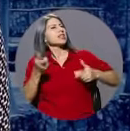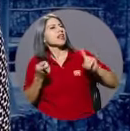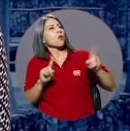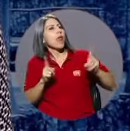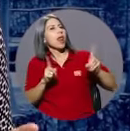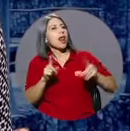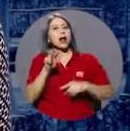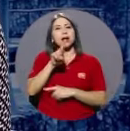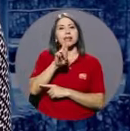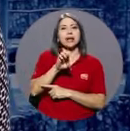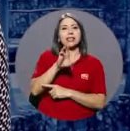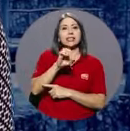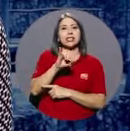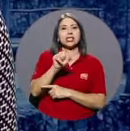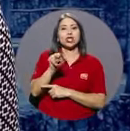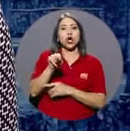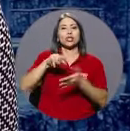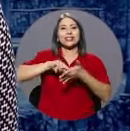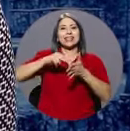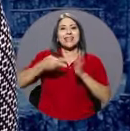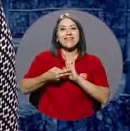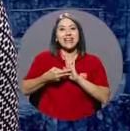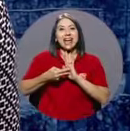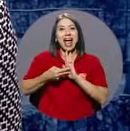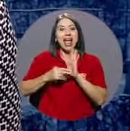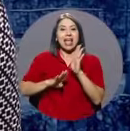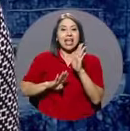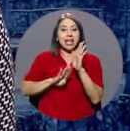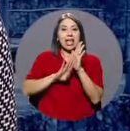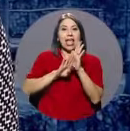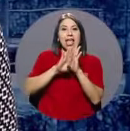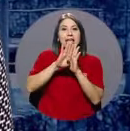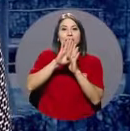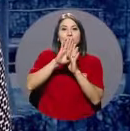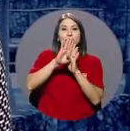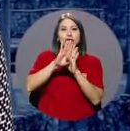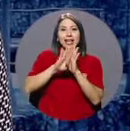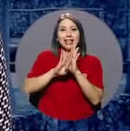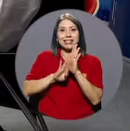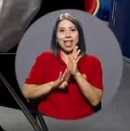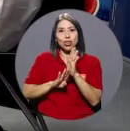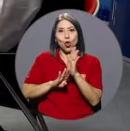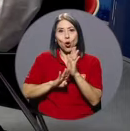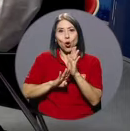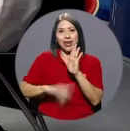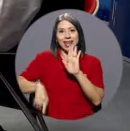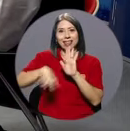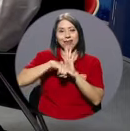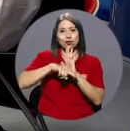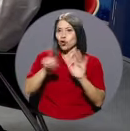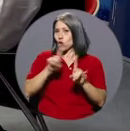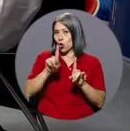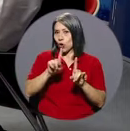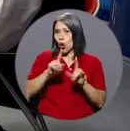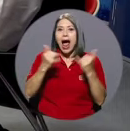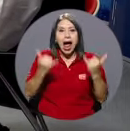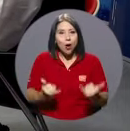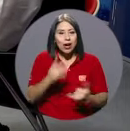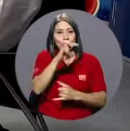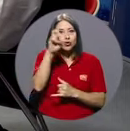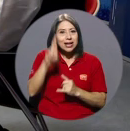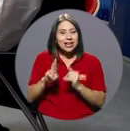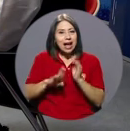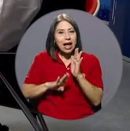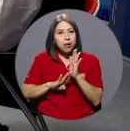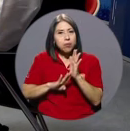es cuando estamos creciendo a tasas negativas, o más bien estamos decreciendo. En este momento Costa Rica sigue creciendo, pero a un ritmo muy bajo, y ese es